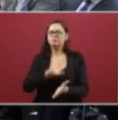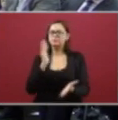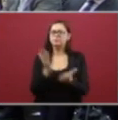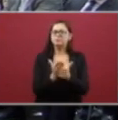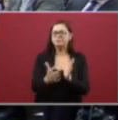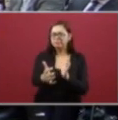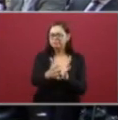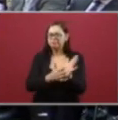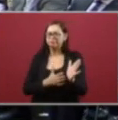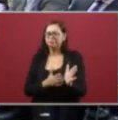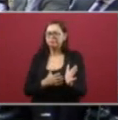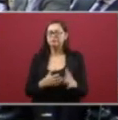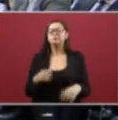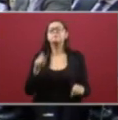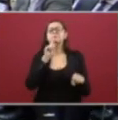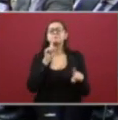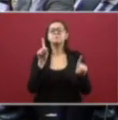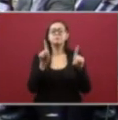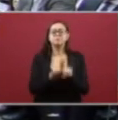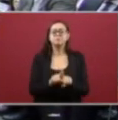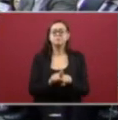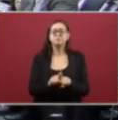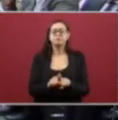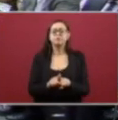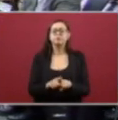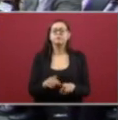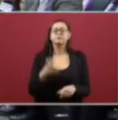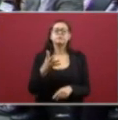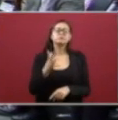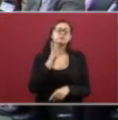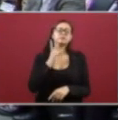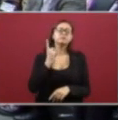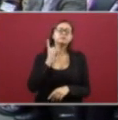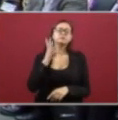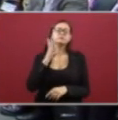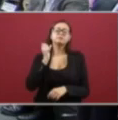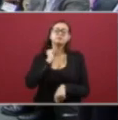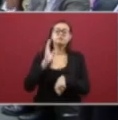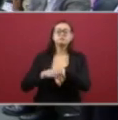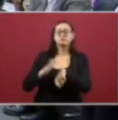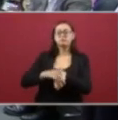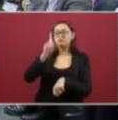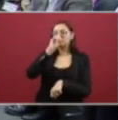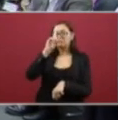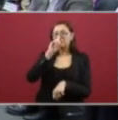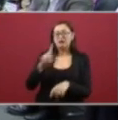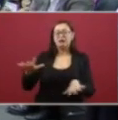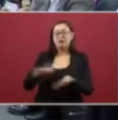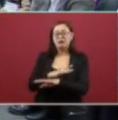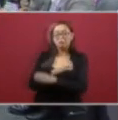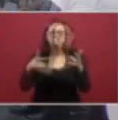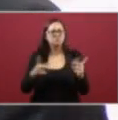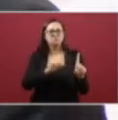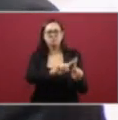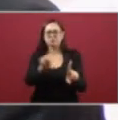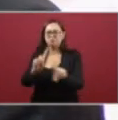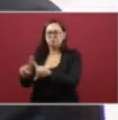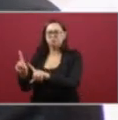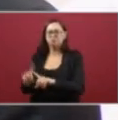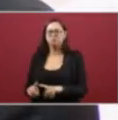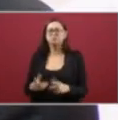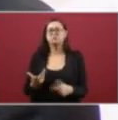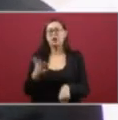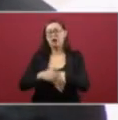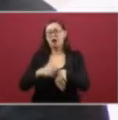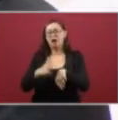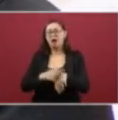sí es un cambio, y entonces todo lo hace distinto. Creo que inicias bien cuando dices, ¿es el político mejor